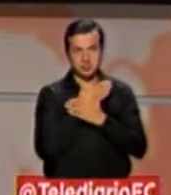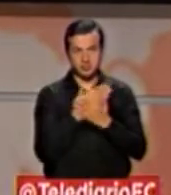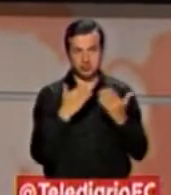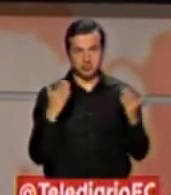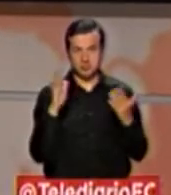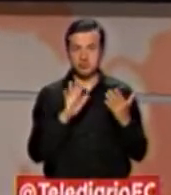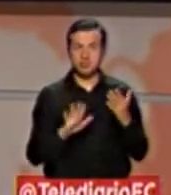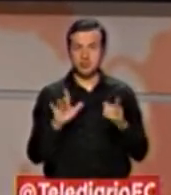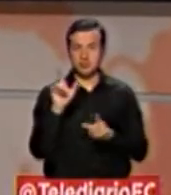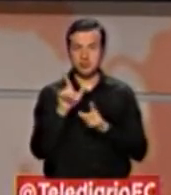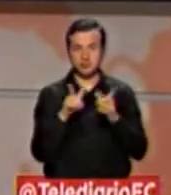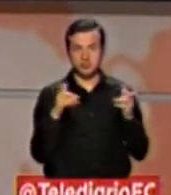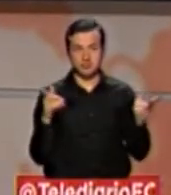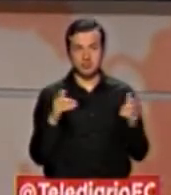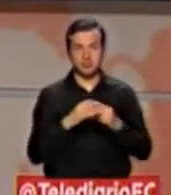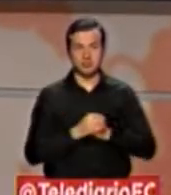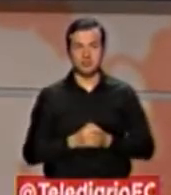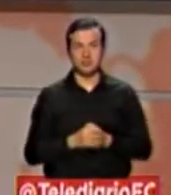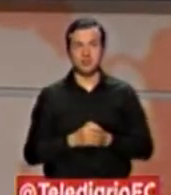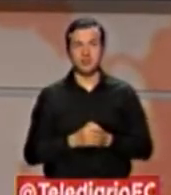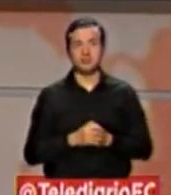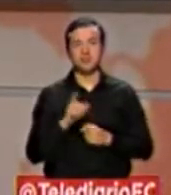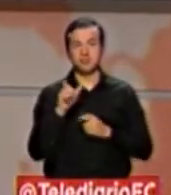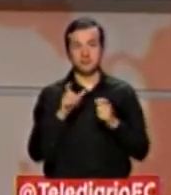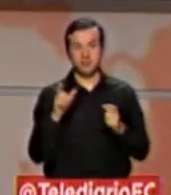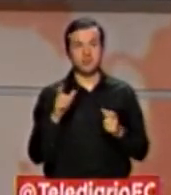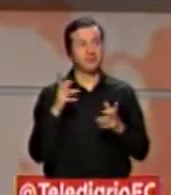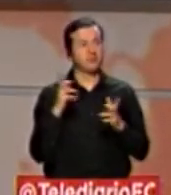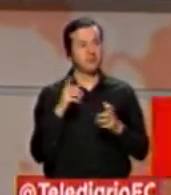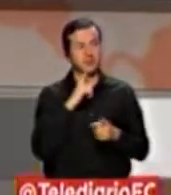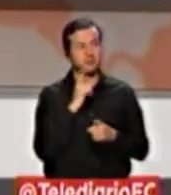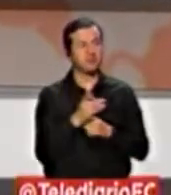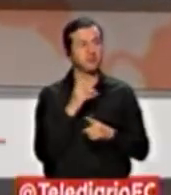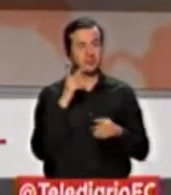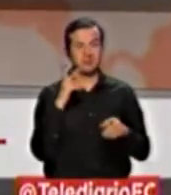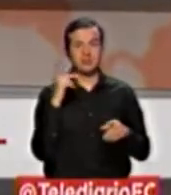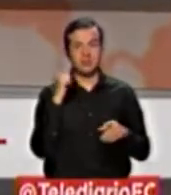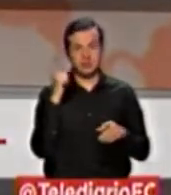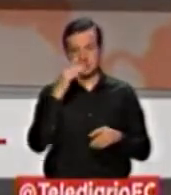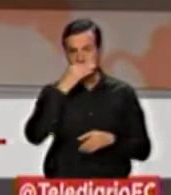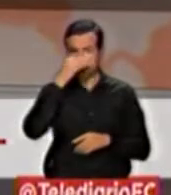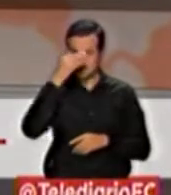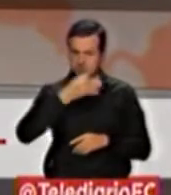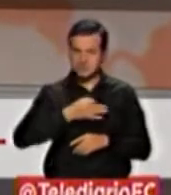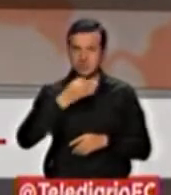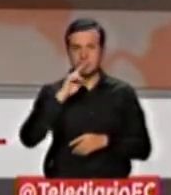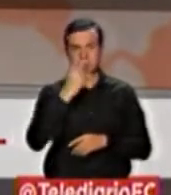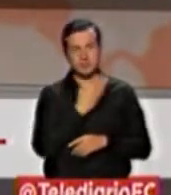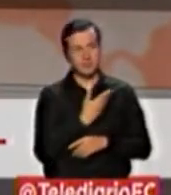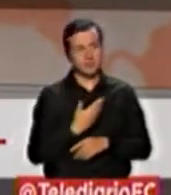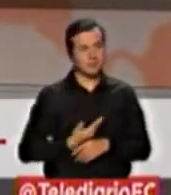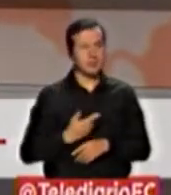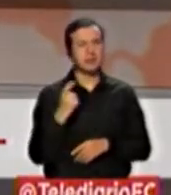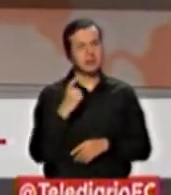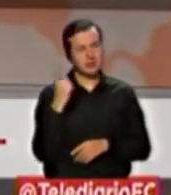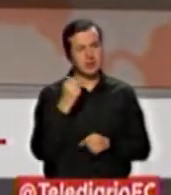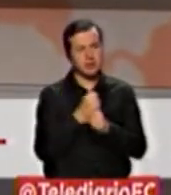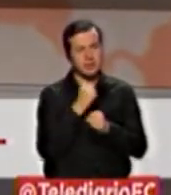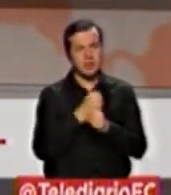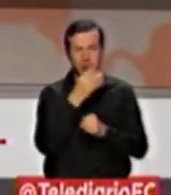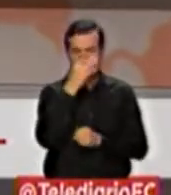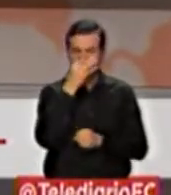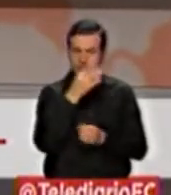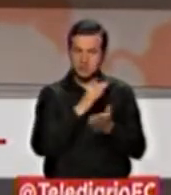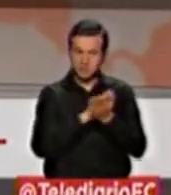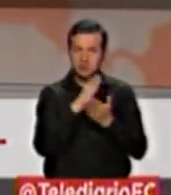la ciudadanía. La gente lo pedía con contundencia. Hay que inaugurar la decencia en la vicepresidencia de la República. Luego